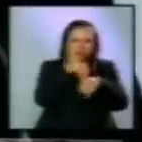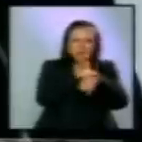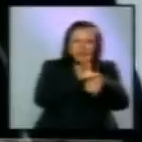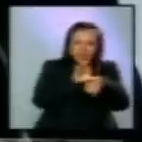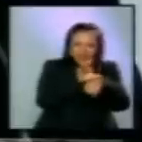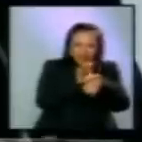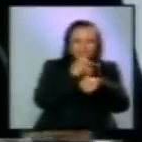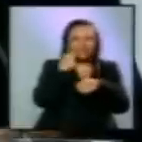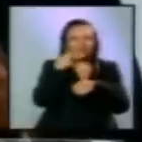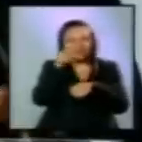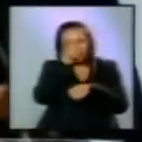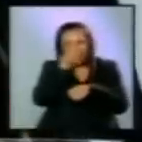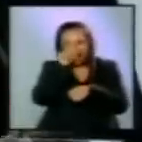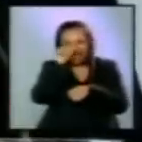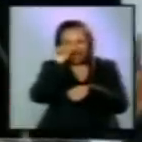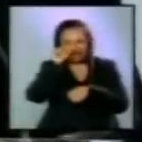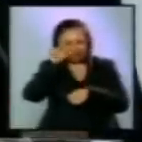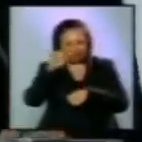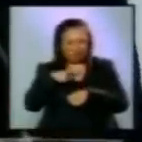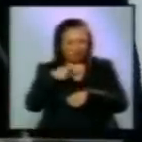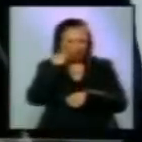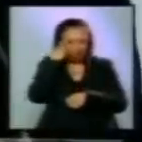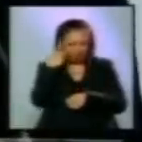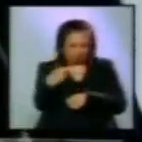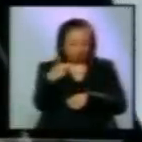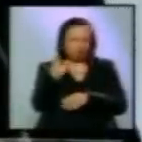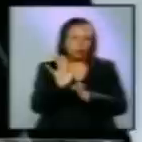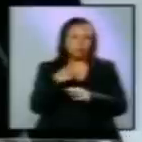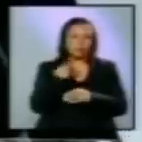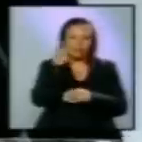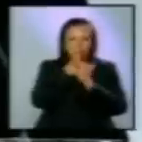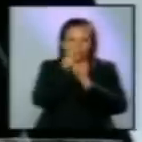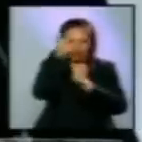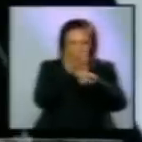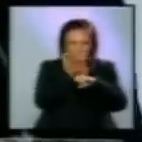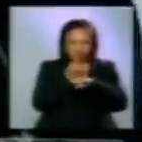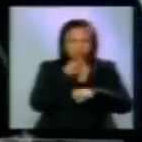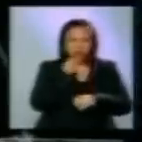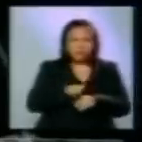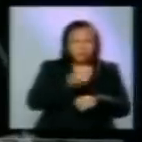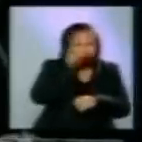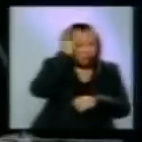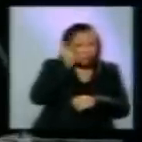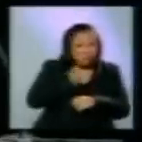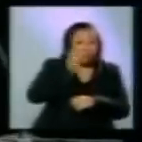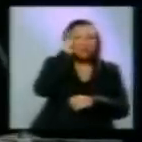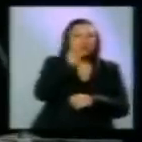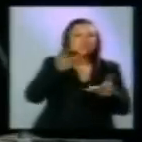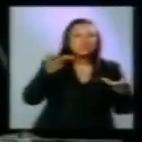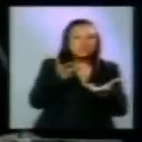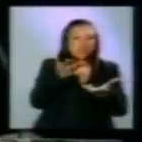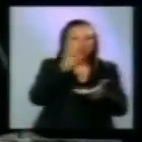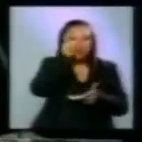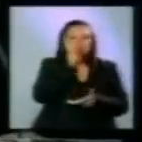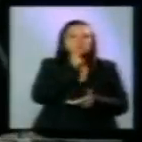ASPE, dijo a una publicación en Estados Unidos que la primera acción de Peña va a ser la privatización